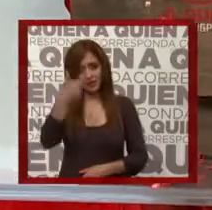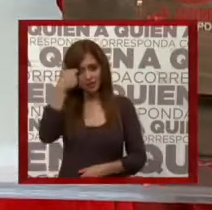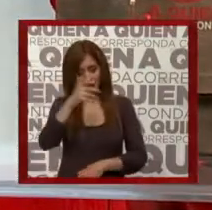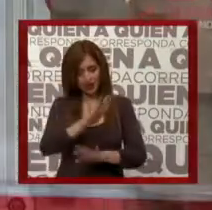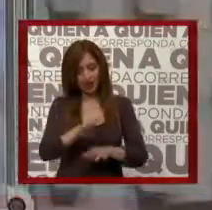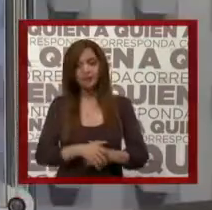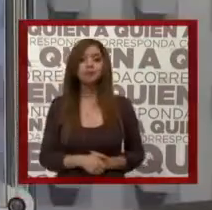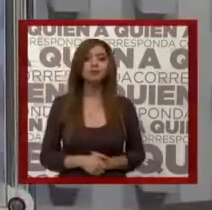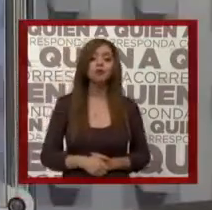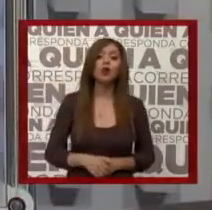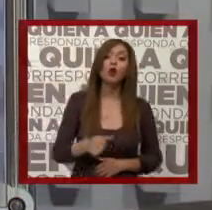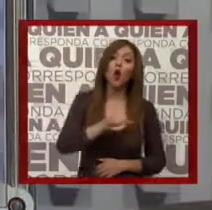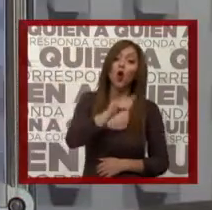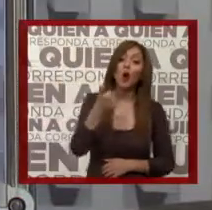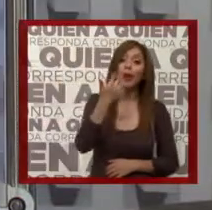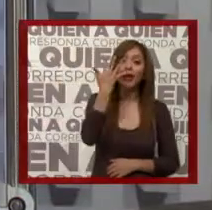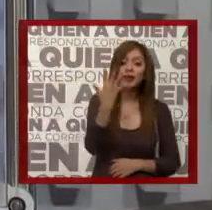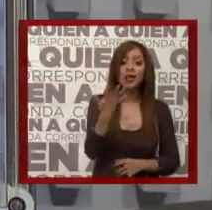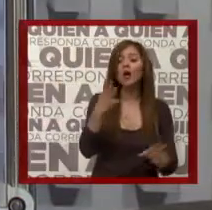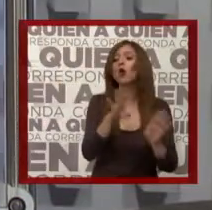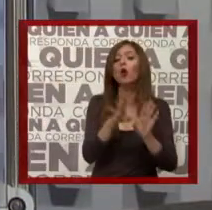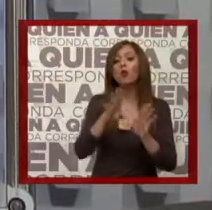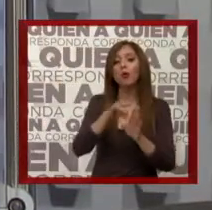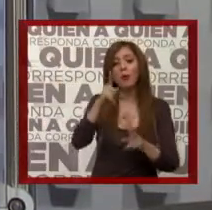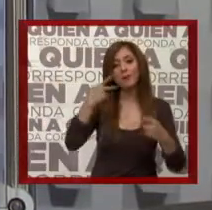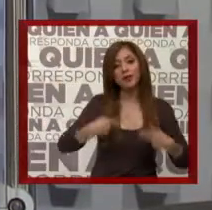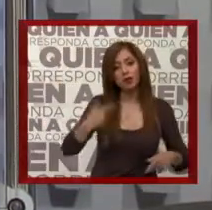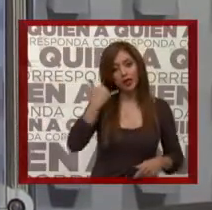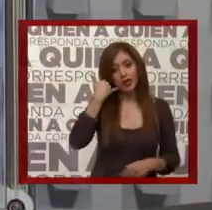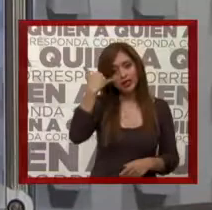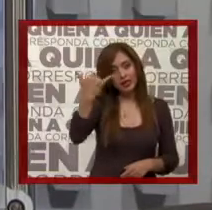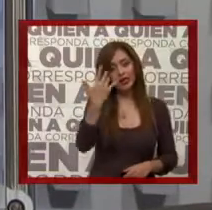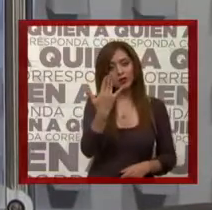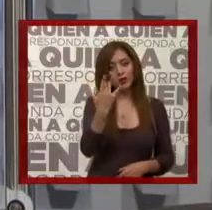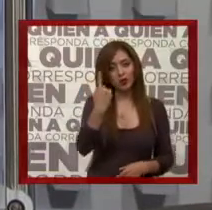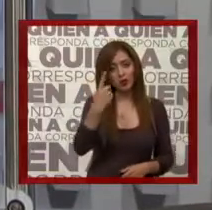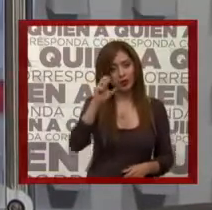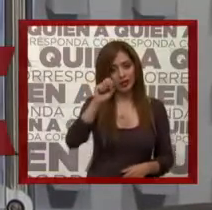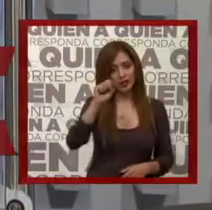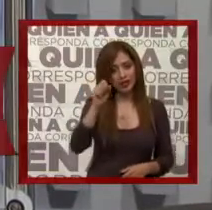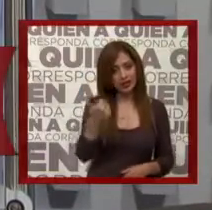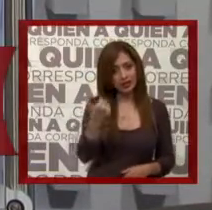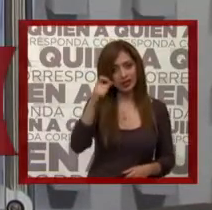Y las otras 5 las vamos a entregar a través de la línea AQC, ya se sabe en el teléfono,